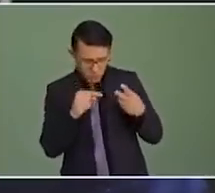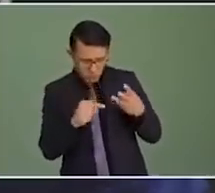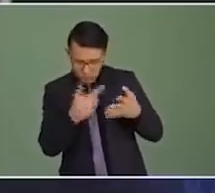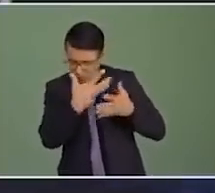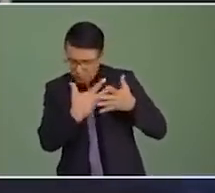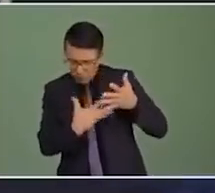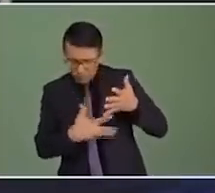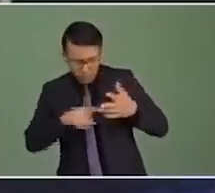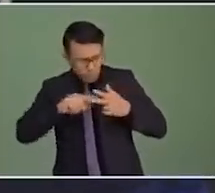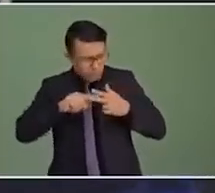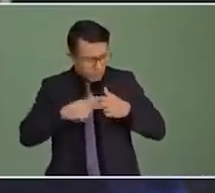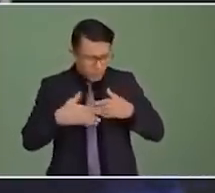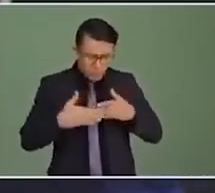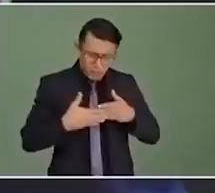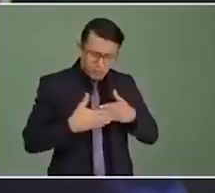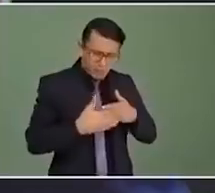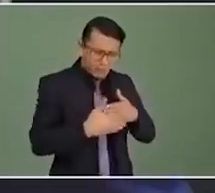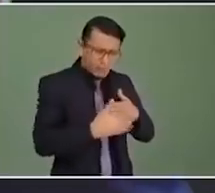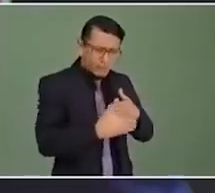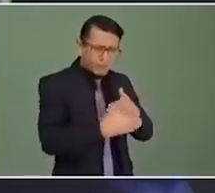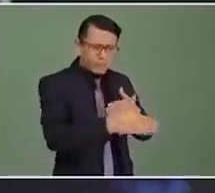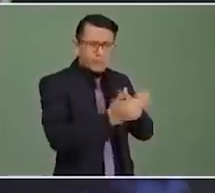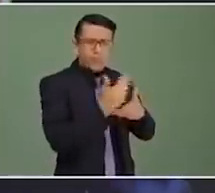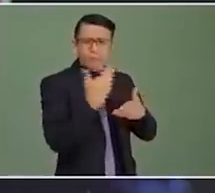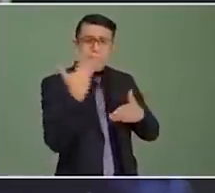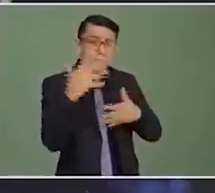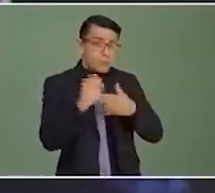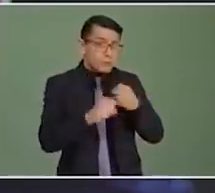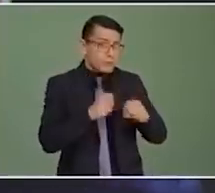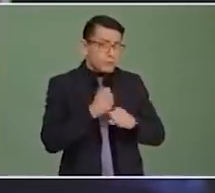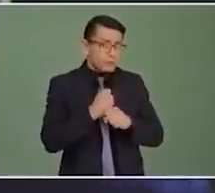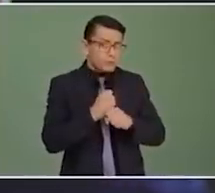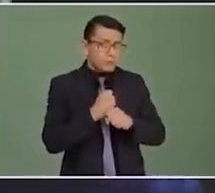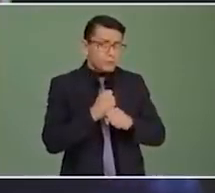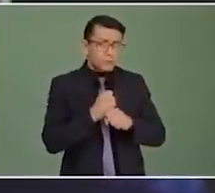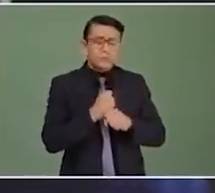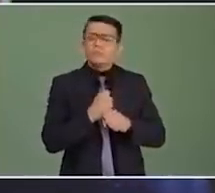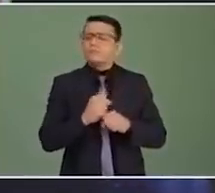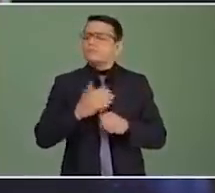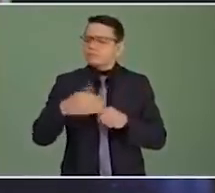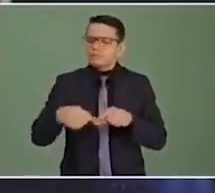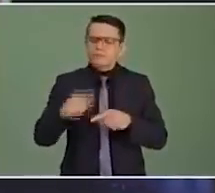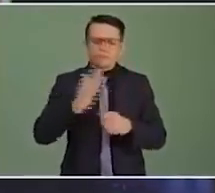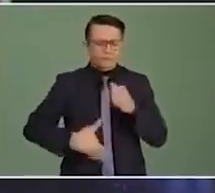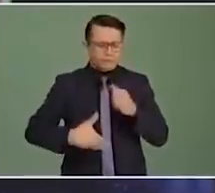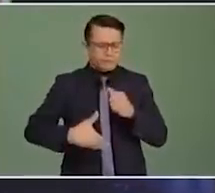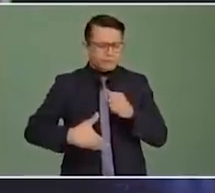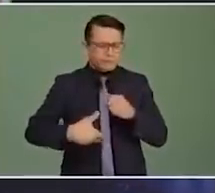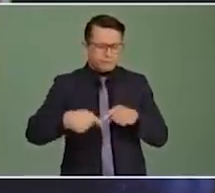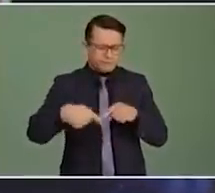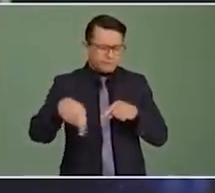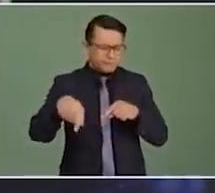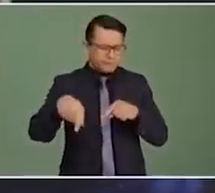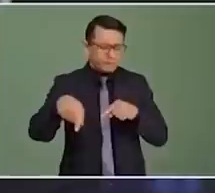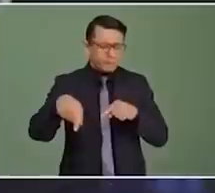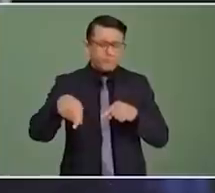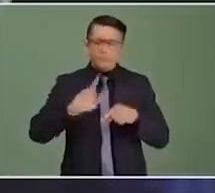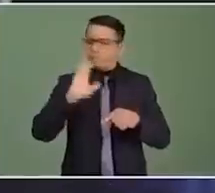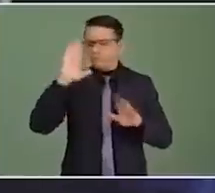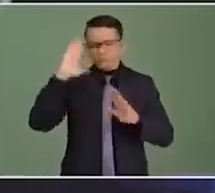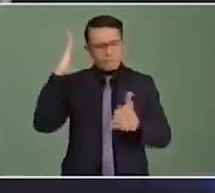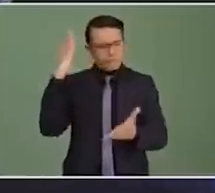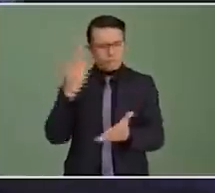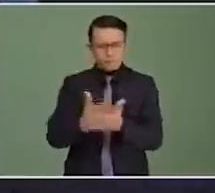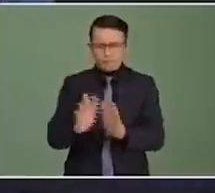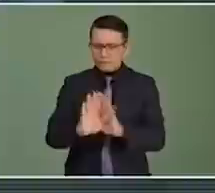que empezaron a proliferar se va a terminar eso se va a acabar con la